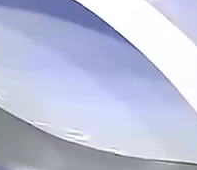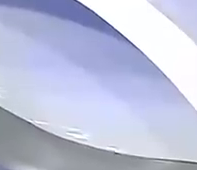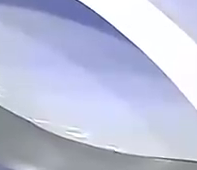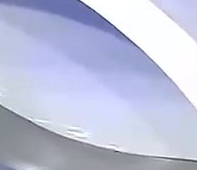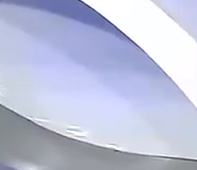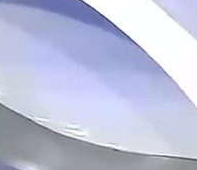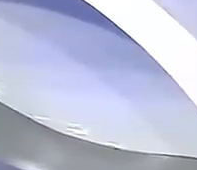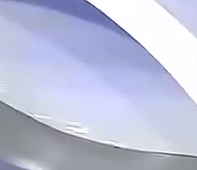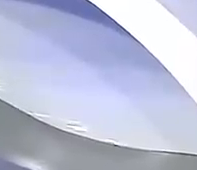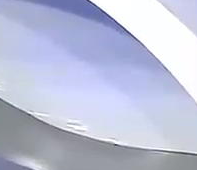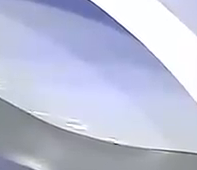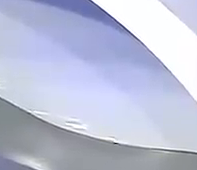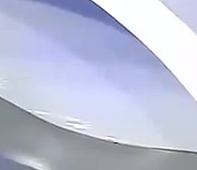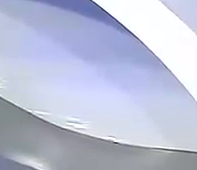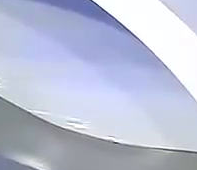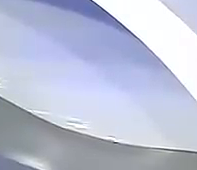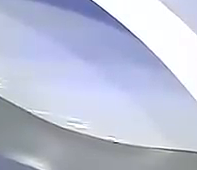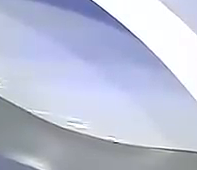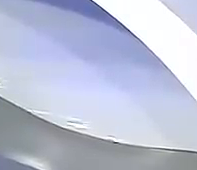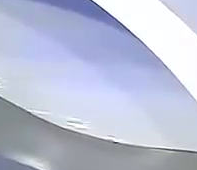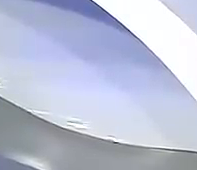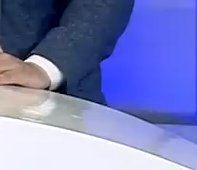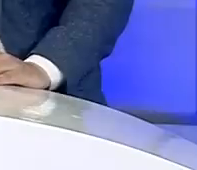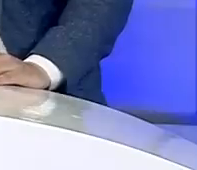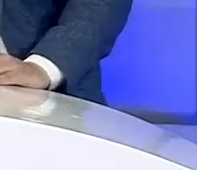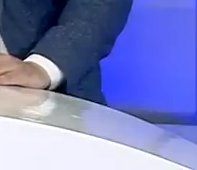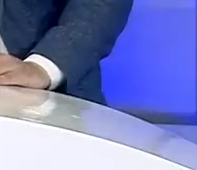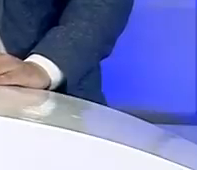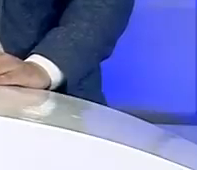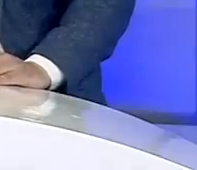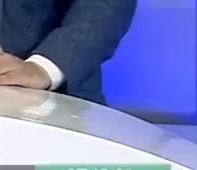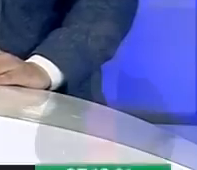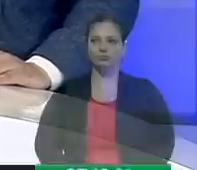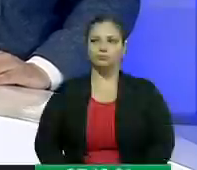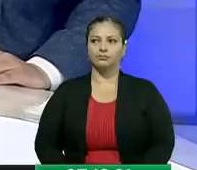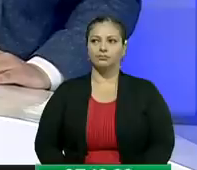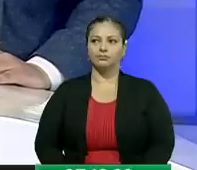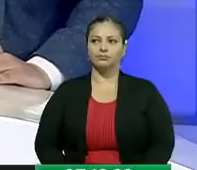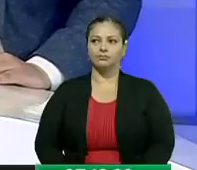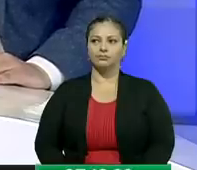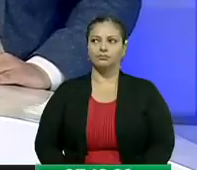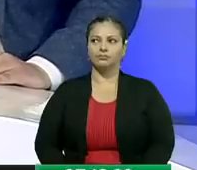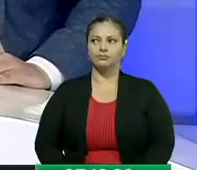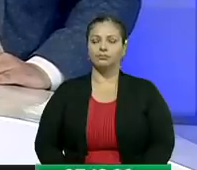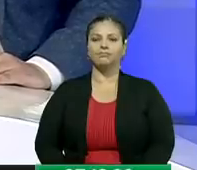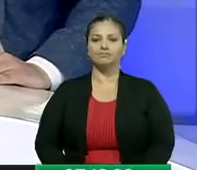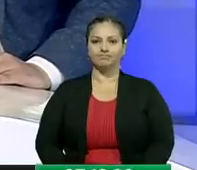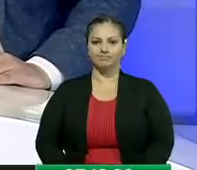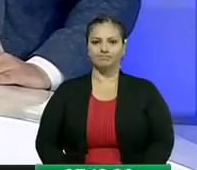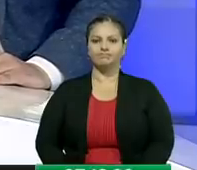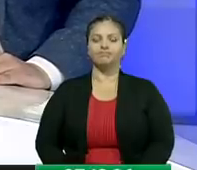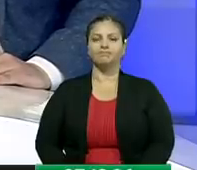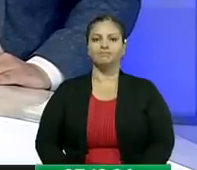que se encuentra desde Bella Vista. Tenemos información allá in situ. José, muy buenos días, vamos contigo.